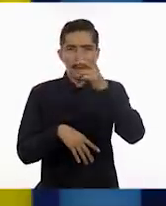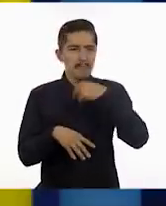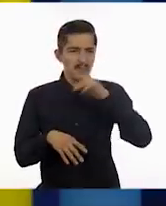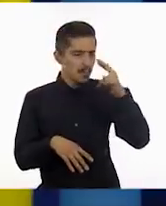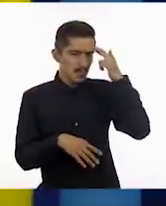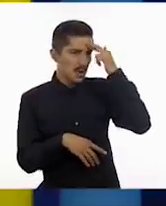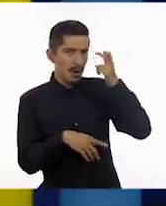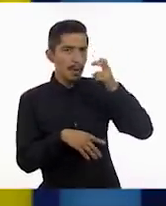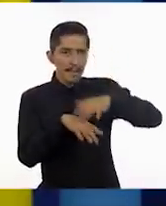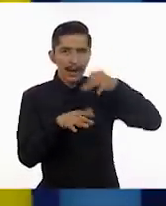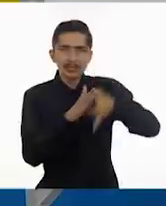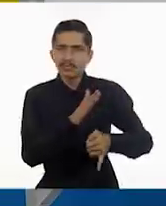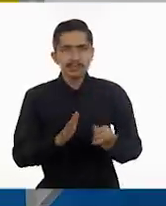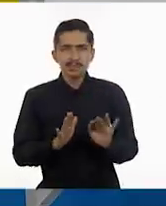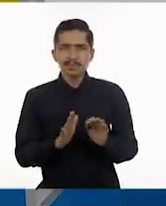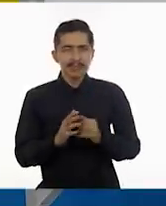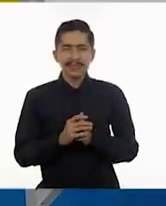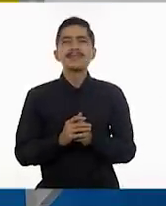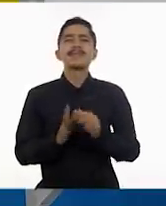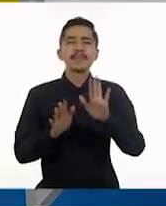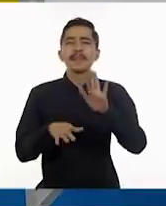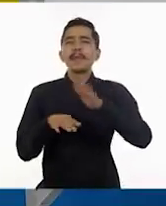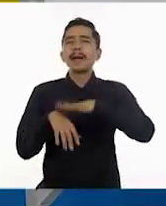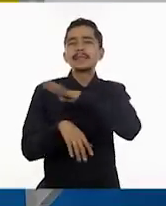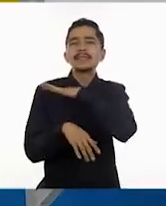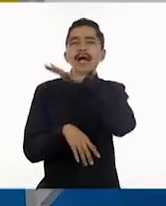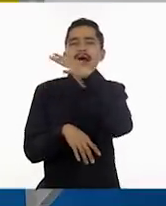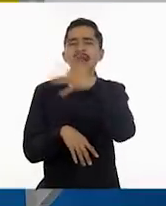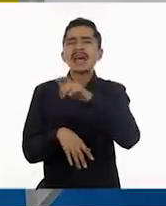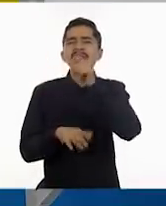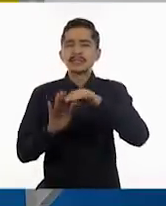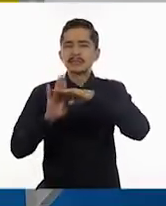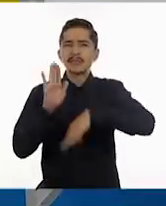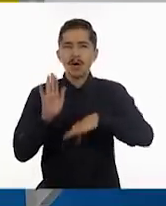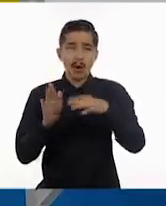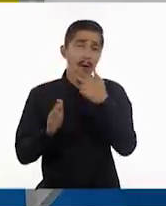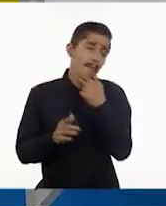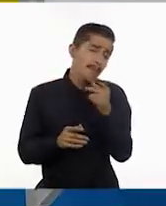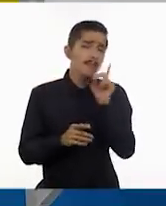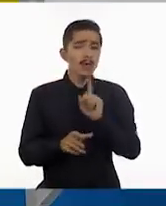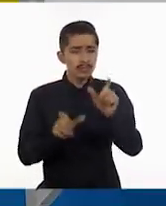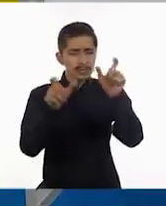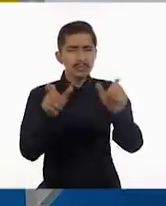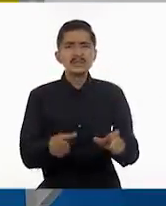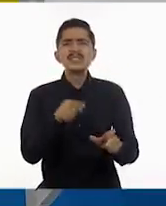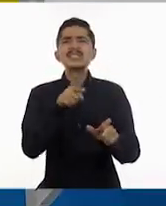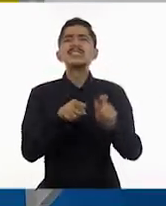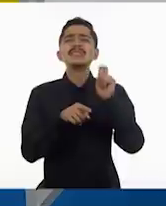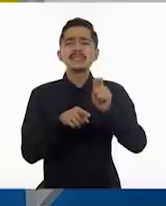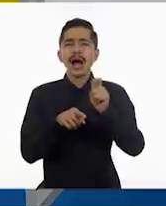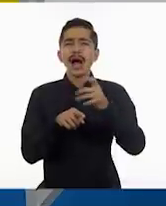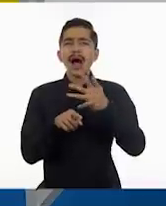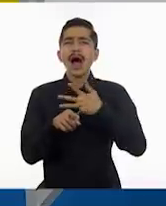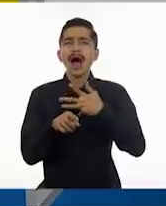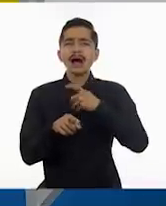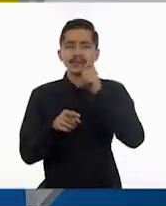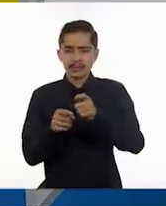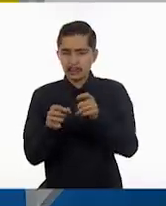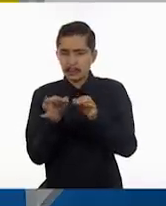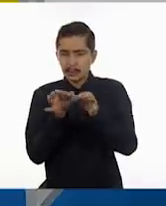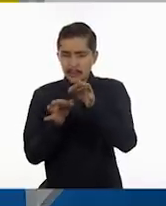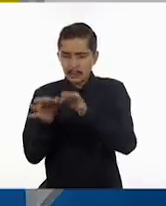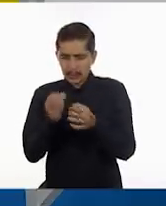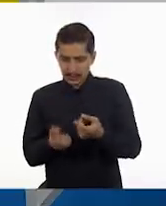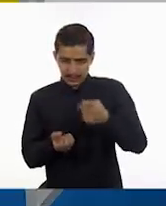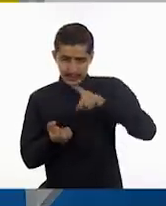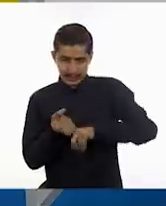tanto. Mira, la función general del sistema reproductor humano es la de producir hormonas y las